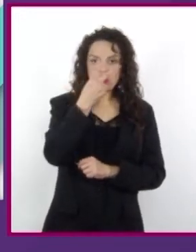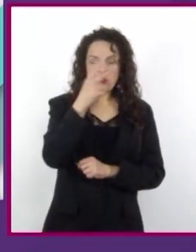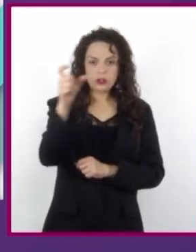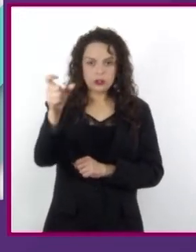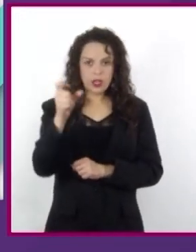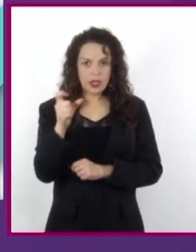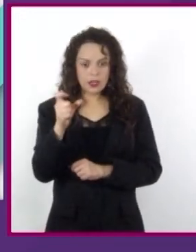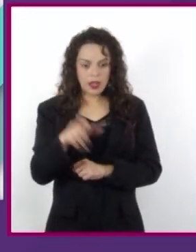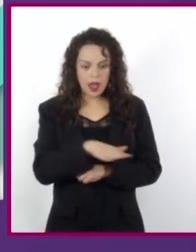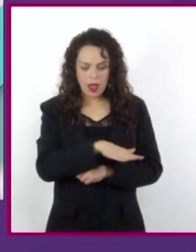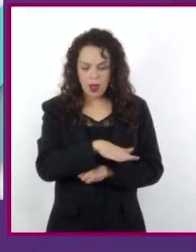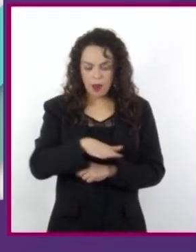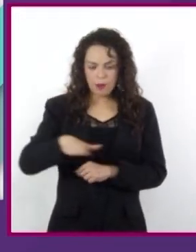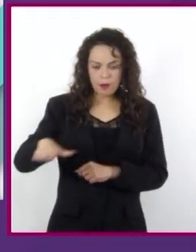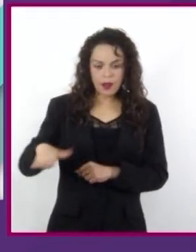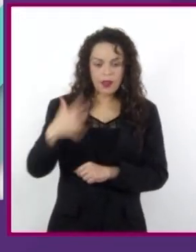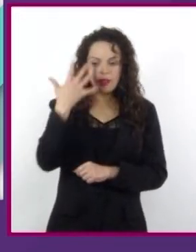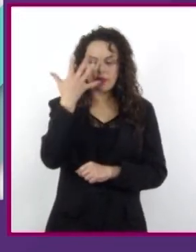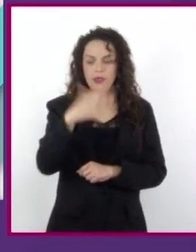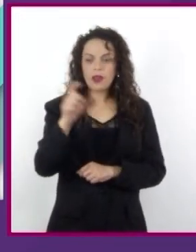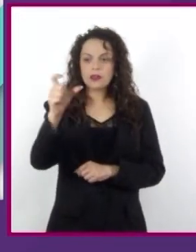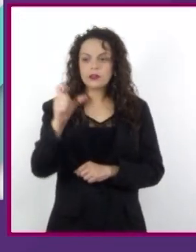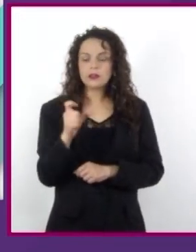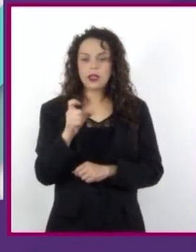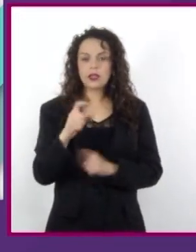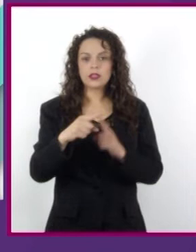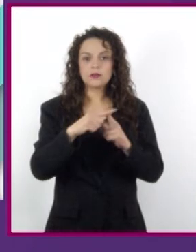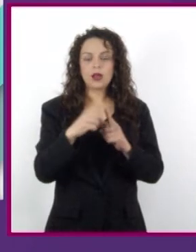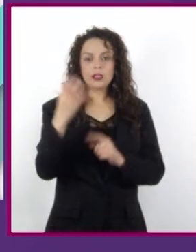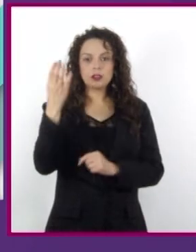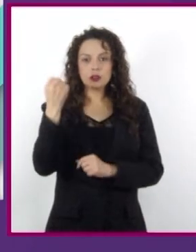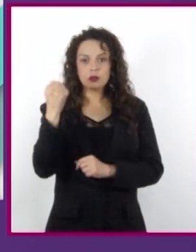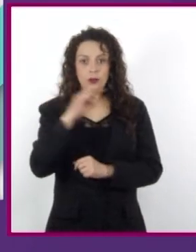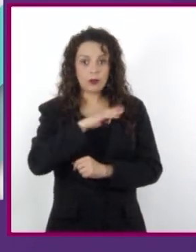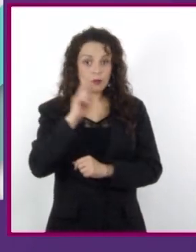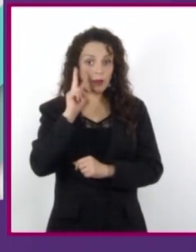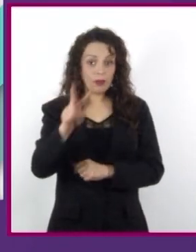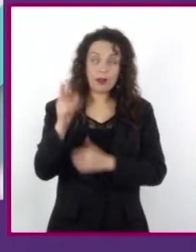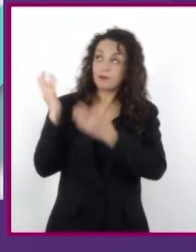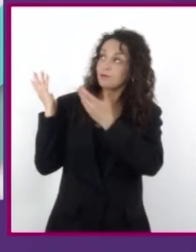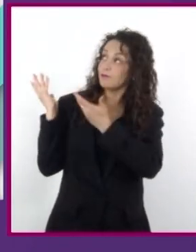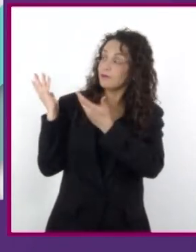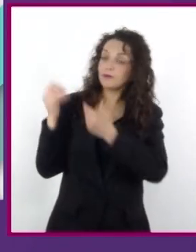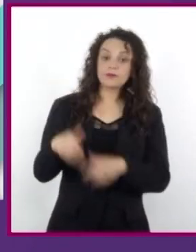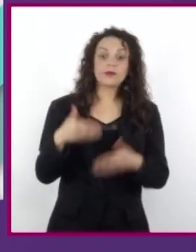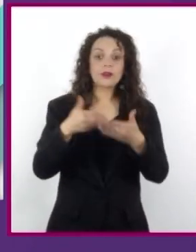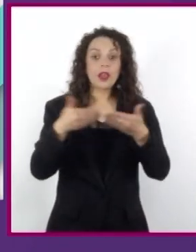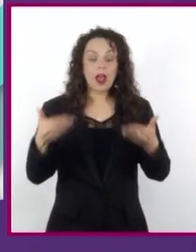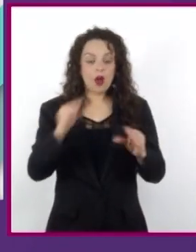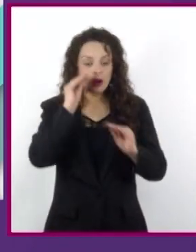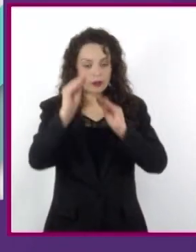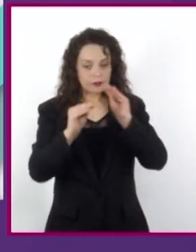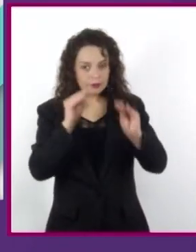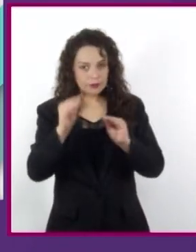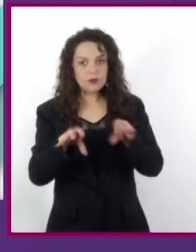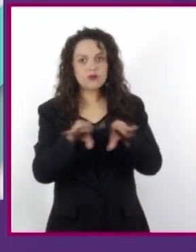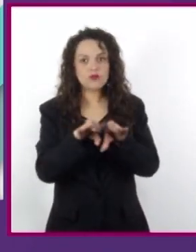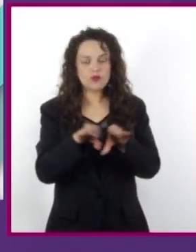base 10x más 9. Ahora factoricemos las siguientes expresiones